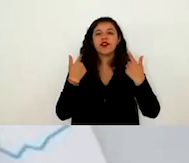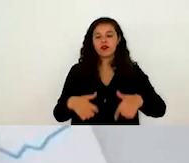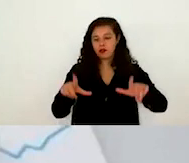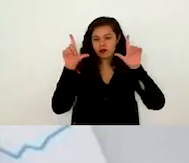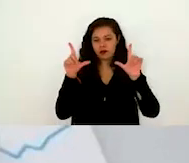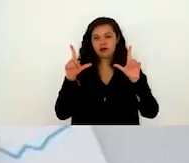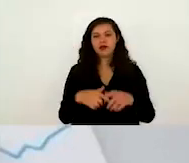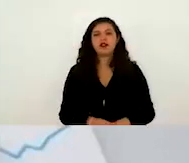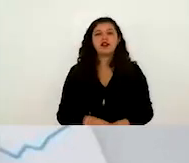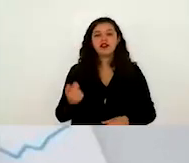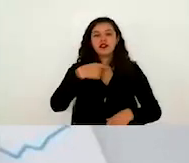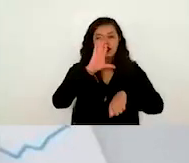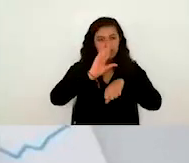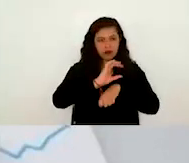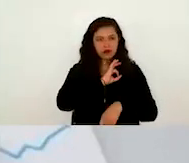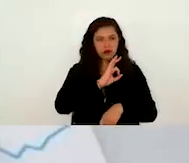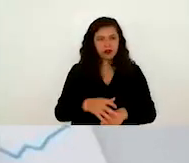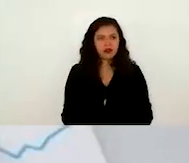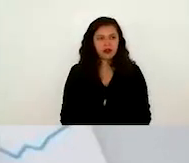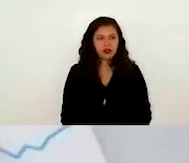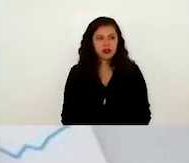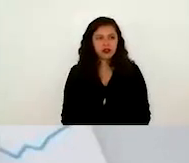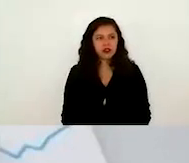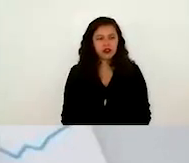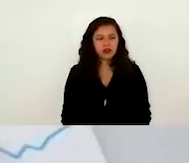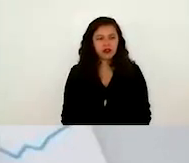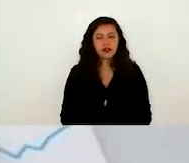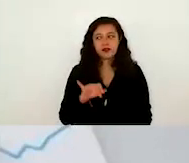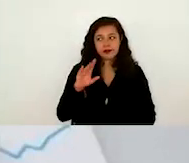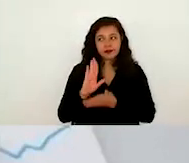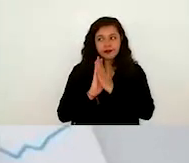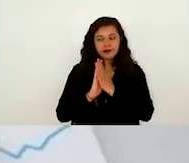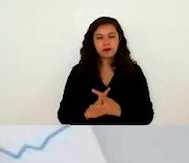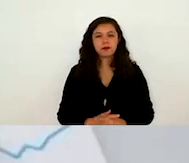me lo permiten sí por favor